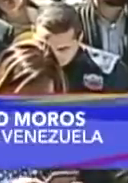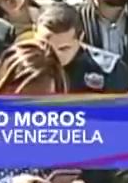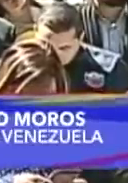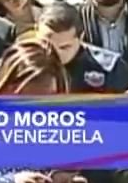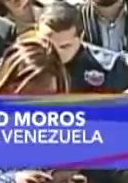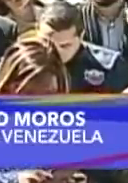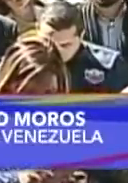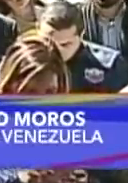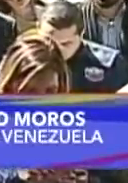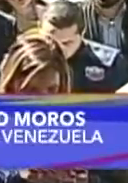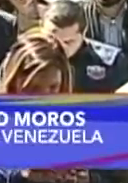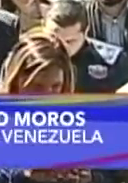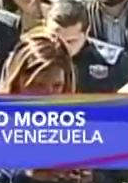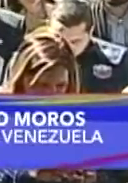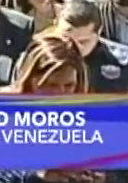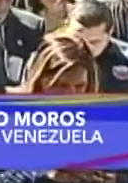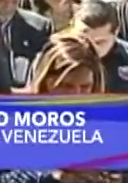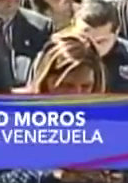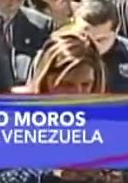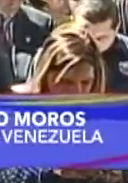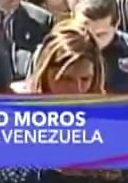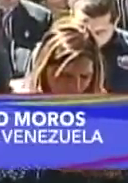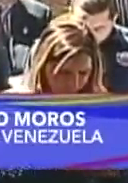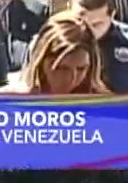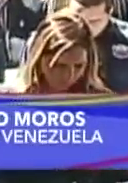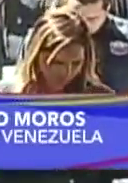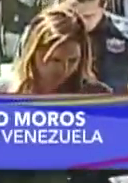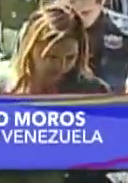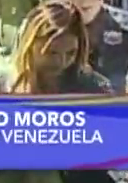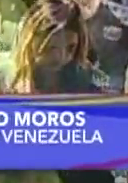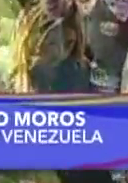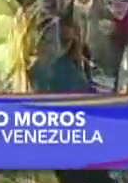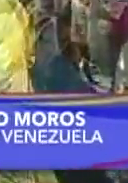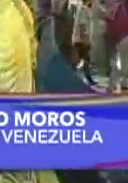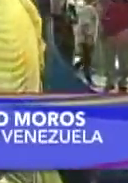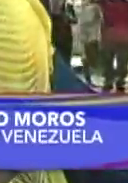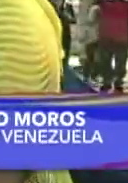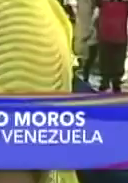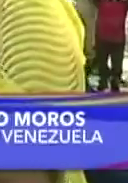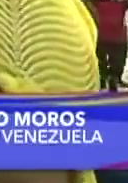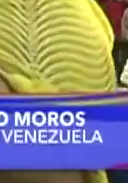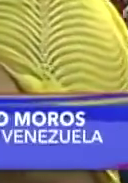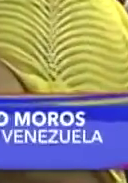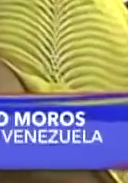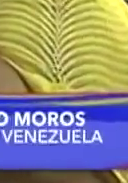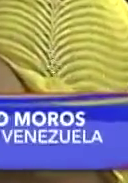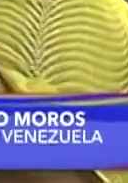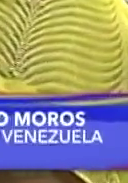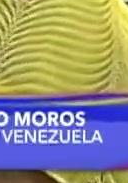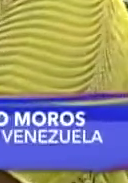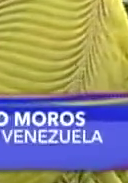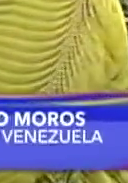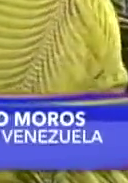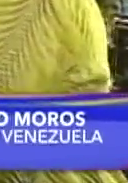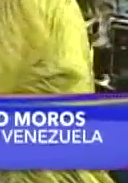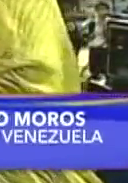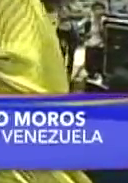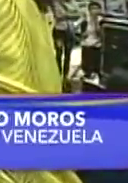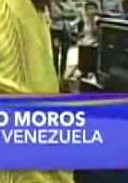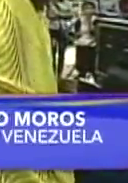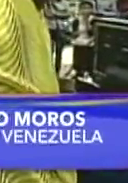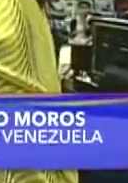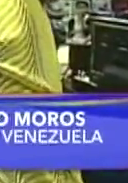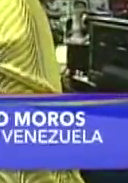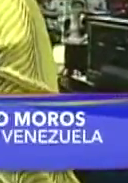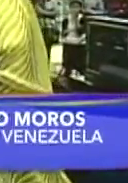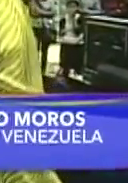tiempos de agresión permanente financiera, de guerra económica. Está el presidente Nicolás Maduro comprometido